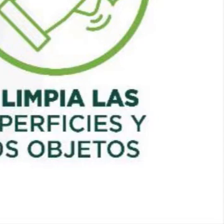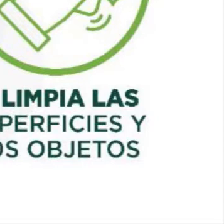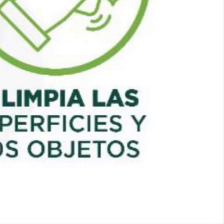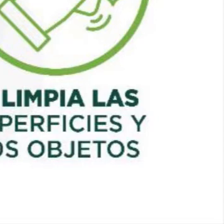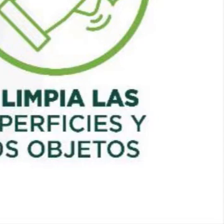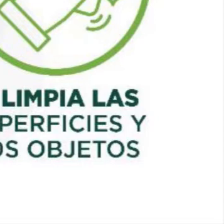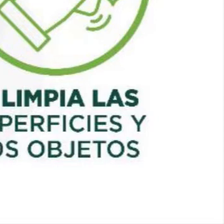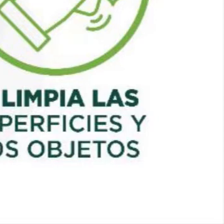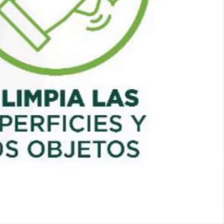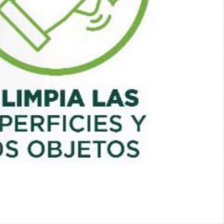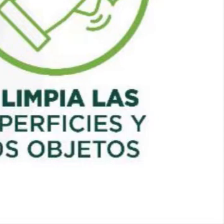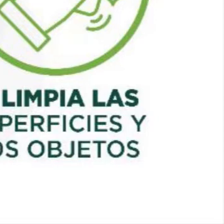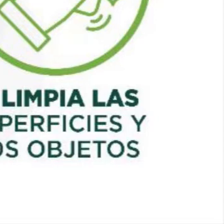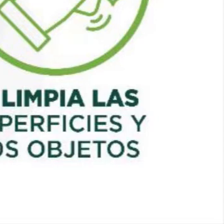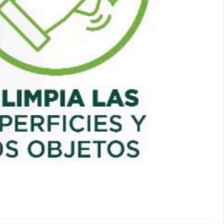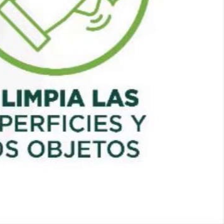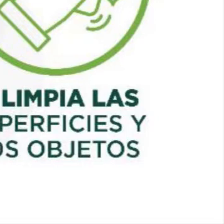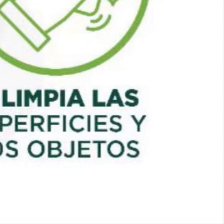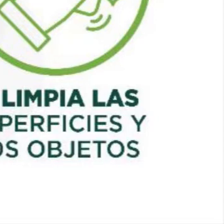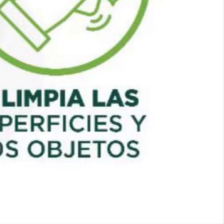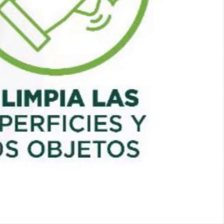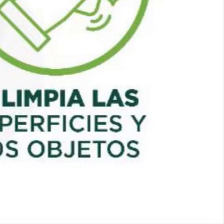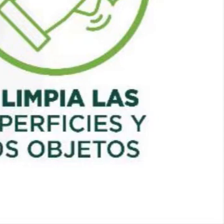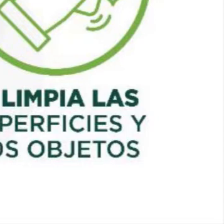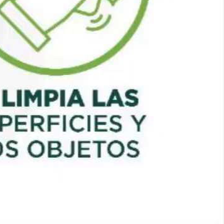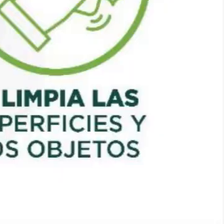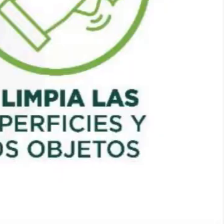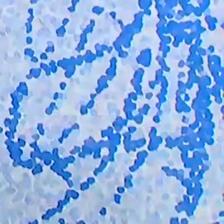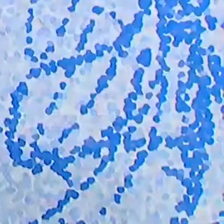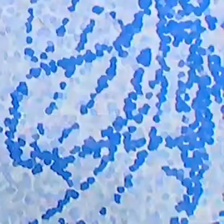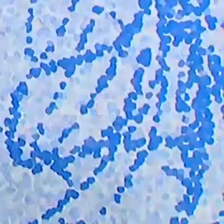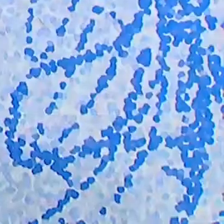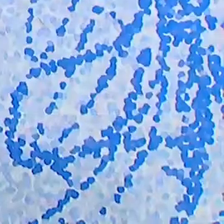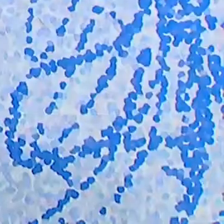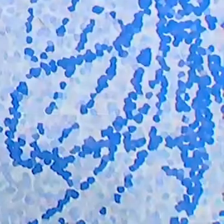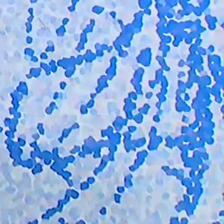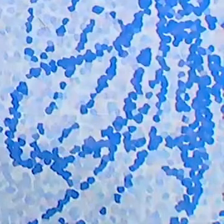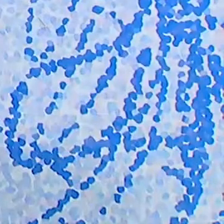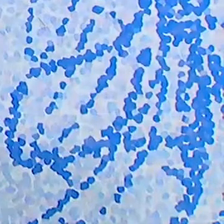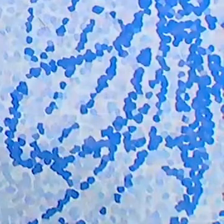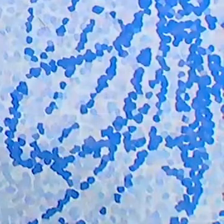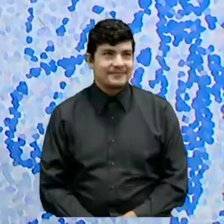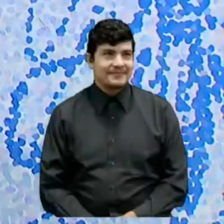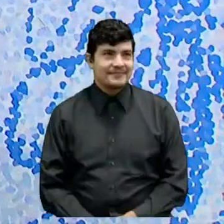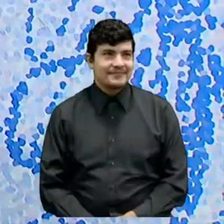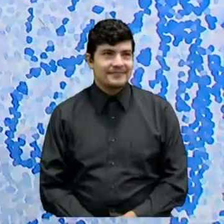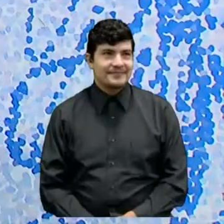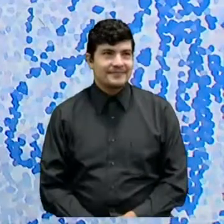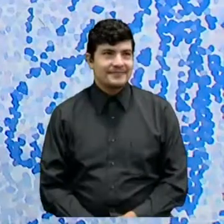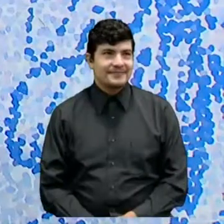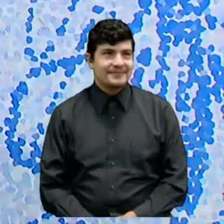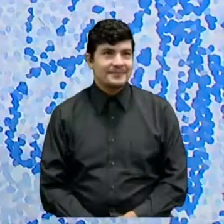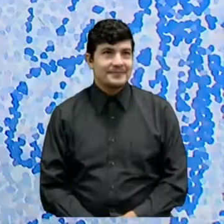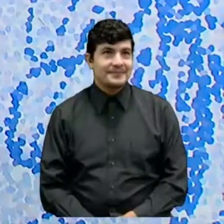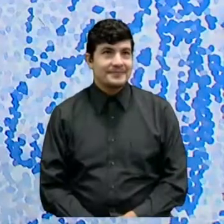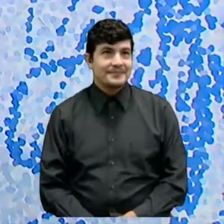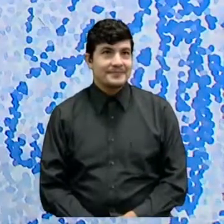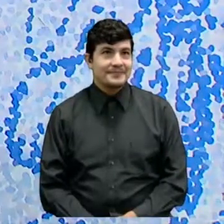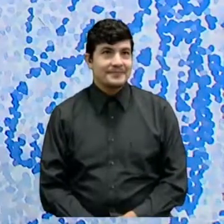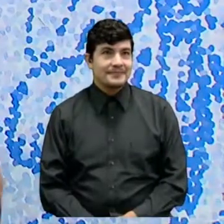los objetos, campaña del Canal TRO. Esas actividades hay que realizarlas con arnés para evitar